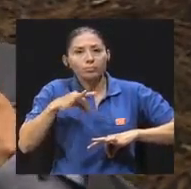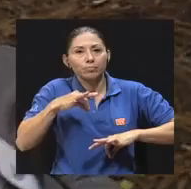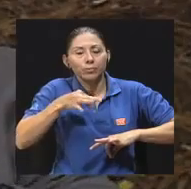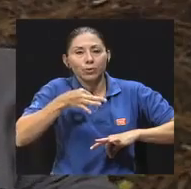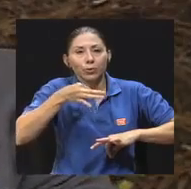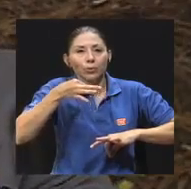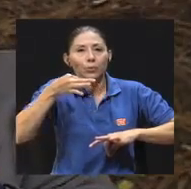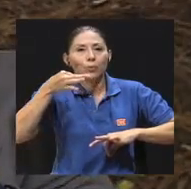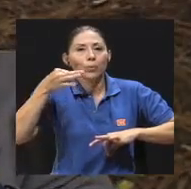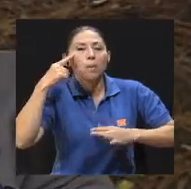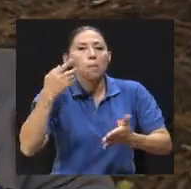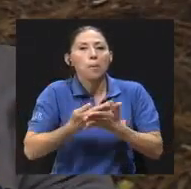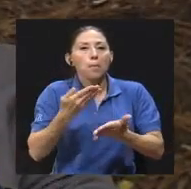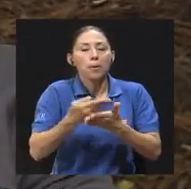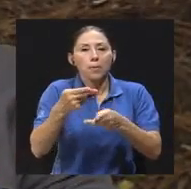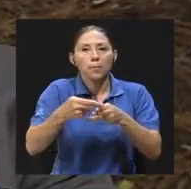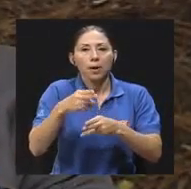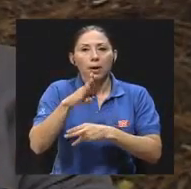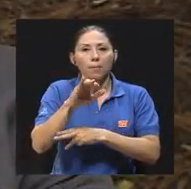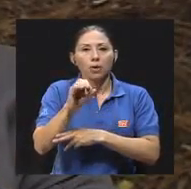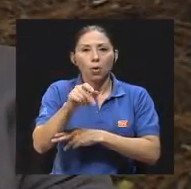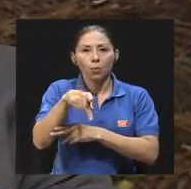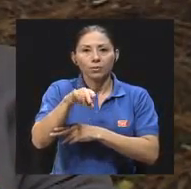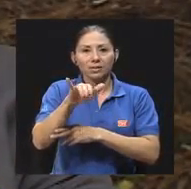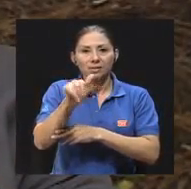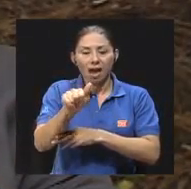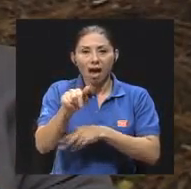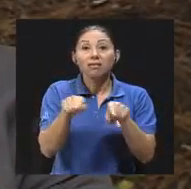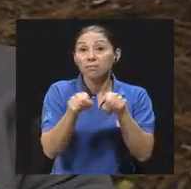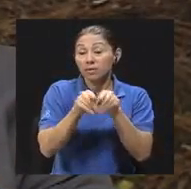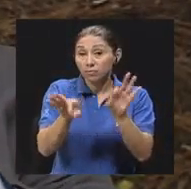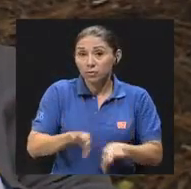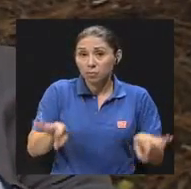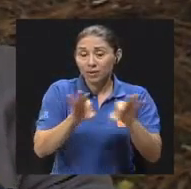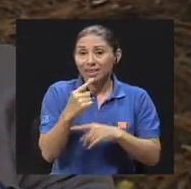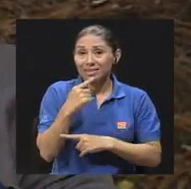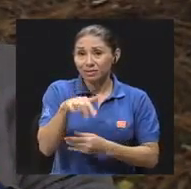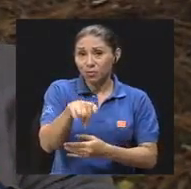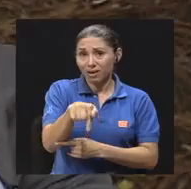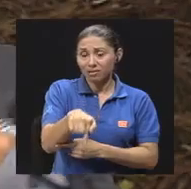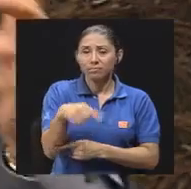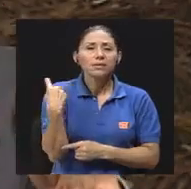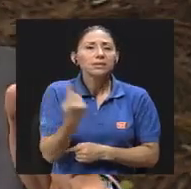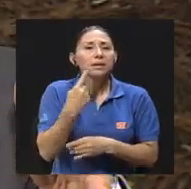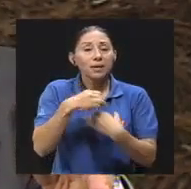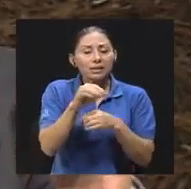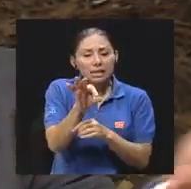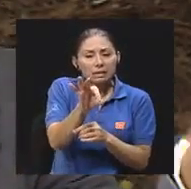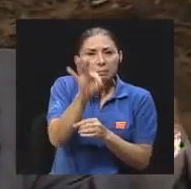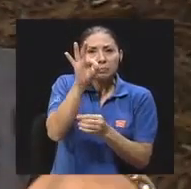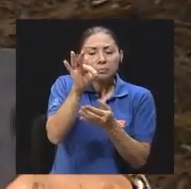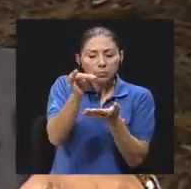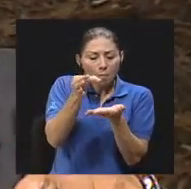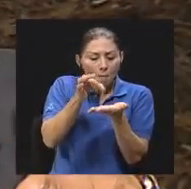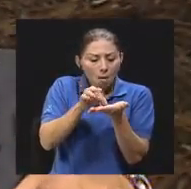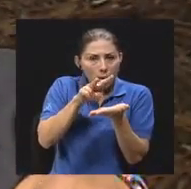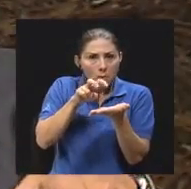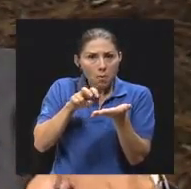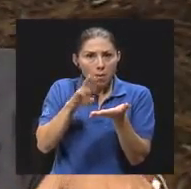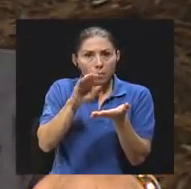laboratorio, lo que se llama biopsia. Que también vale la pena aquí decirlo, siempre que se toma biopsia no es que